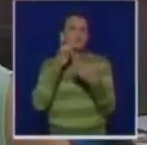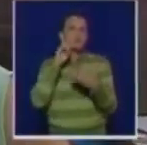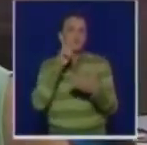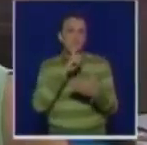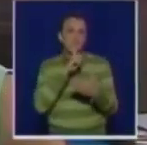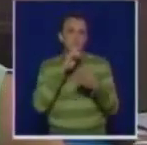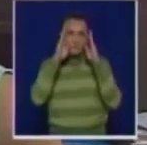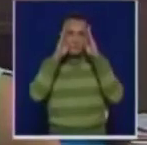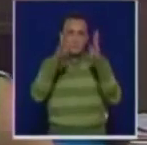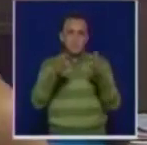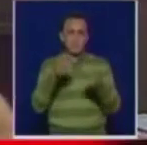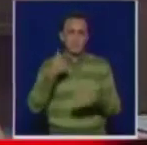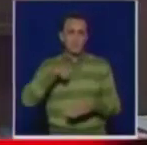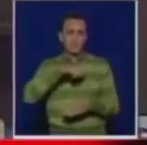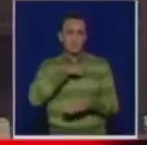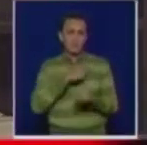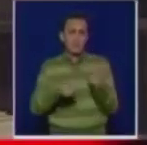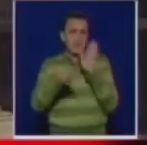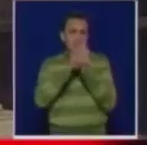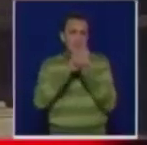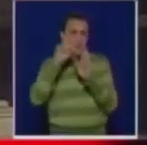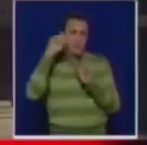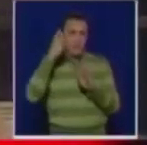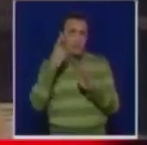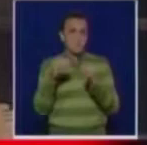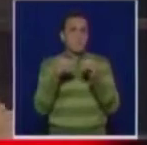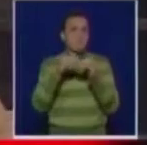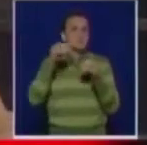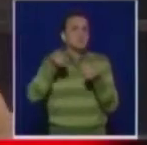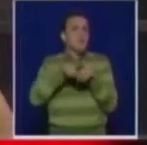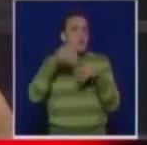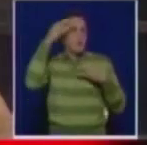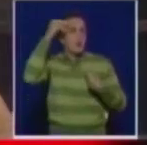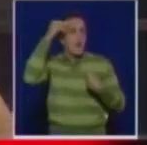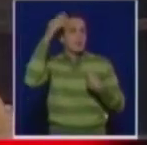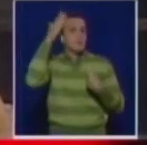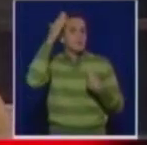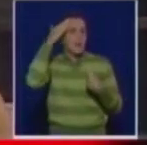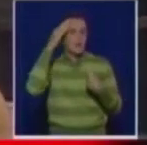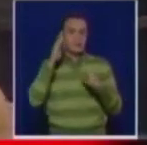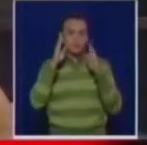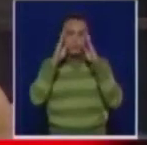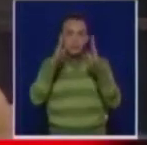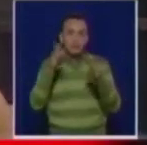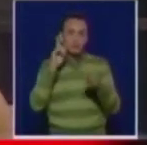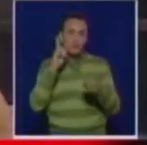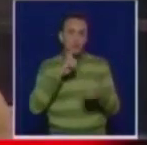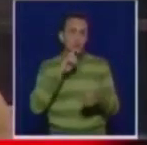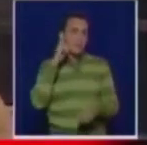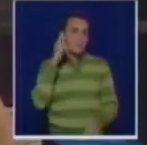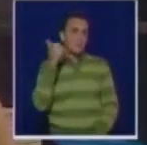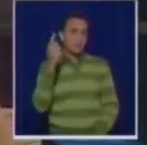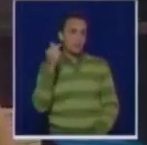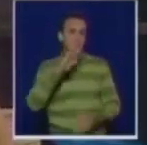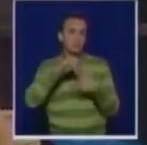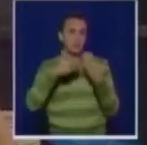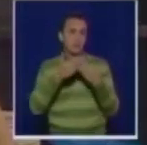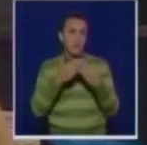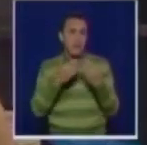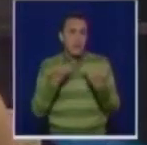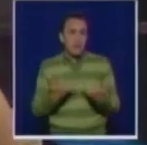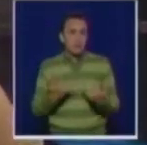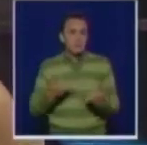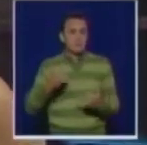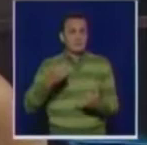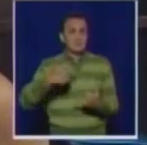auditiva. Más que una obligación legal para Telepacífico, es una obligación moral para que esa población sorda, hipoacústica,